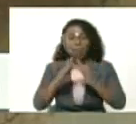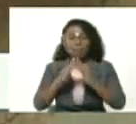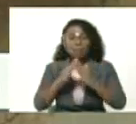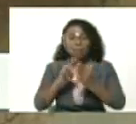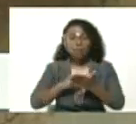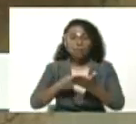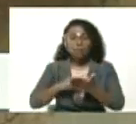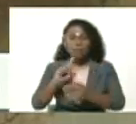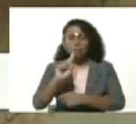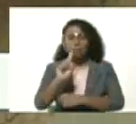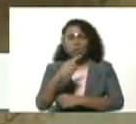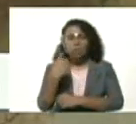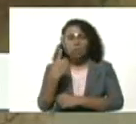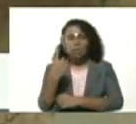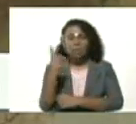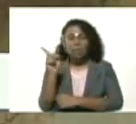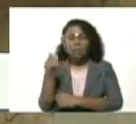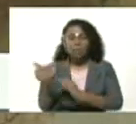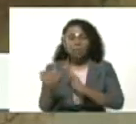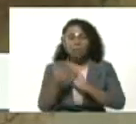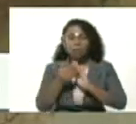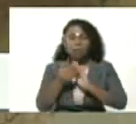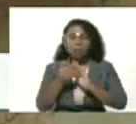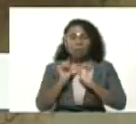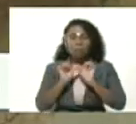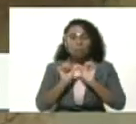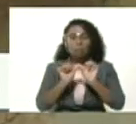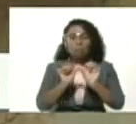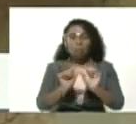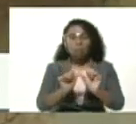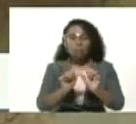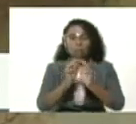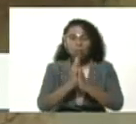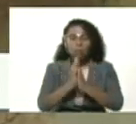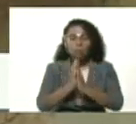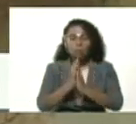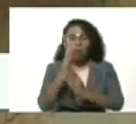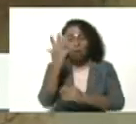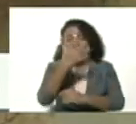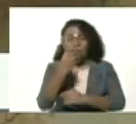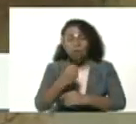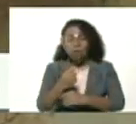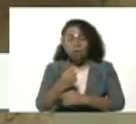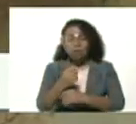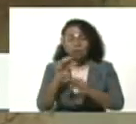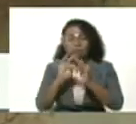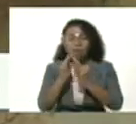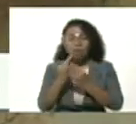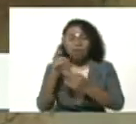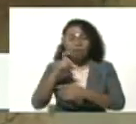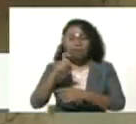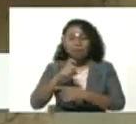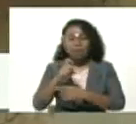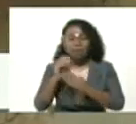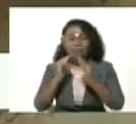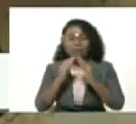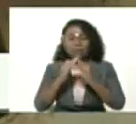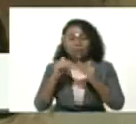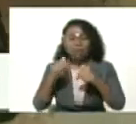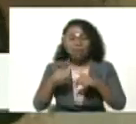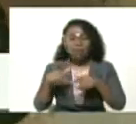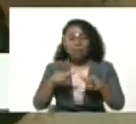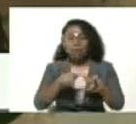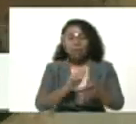no solamente aquellos afectados, sino seguir favoreciendo a las jóvenes familias que requieren vivienda en este